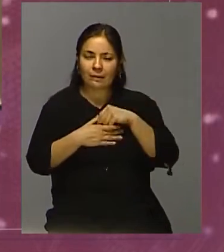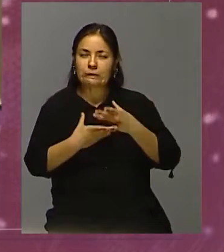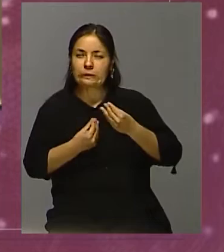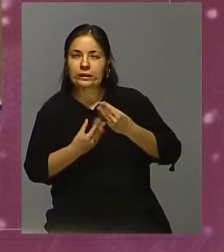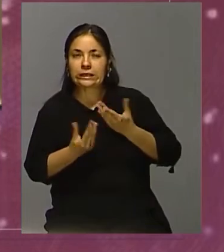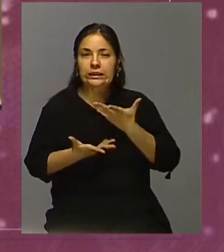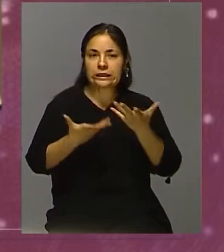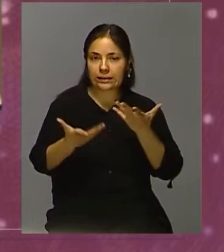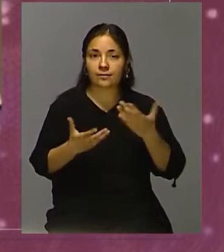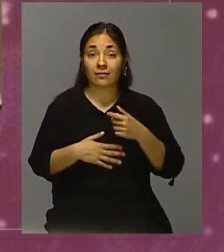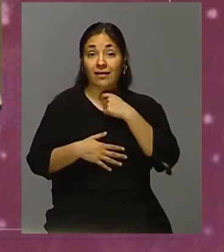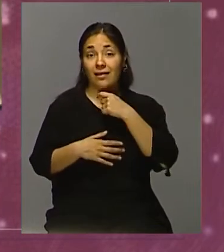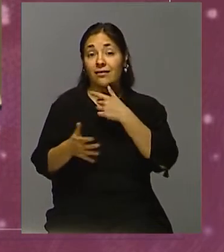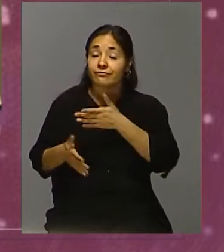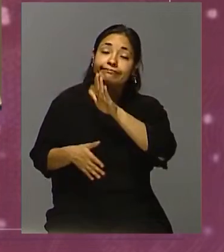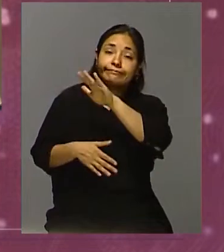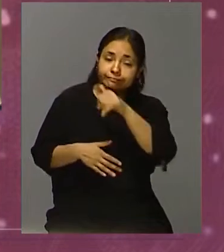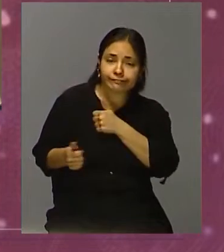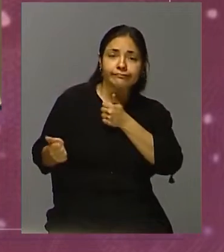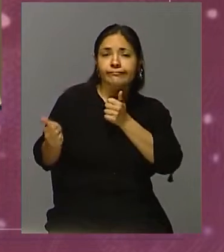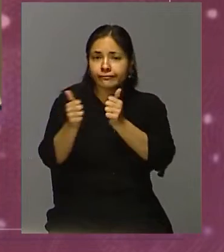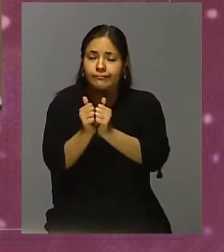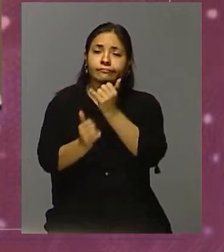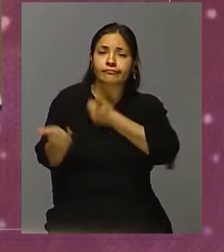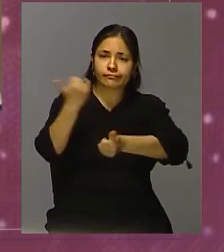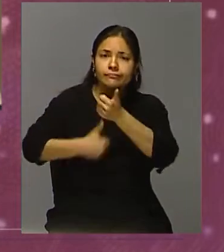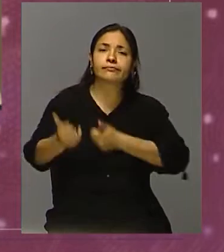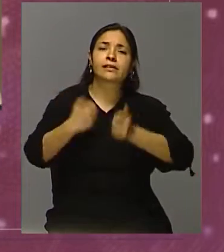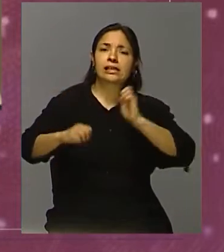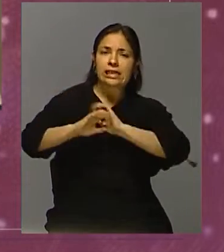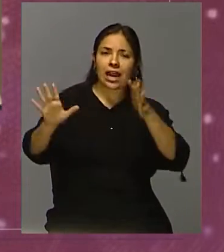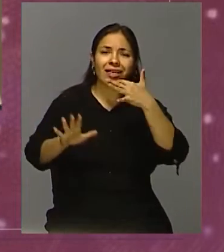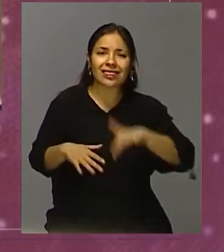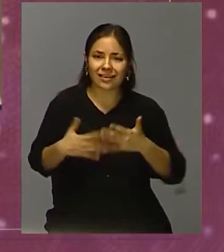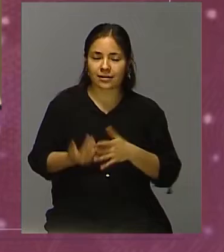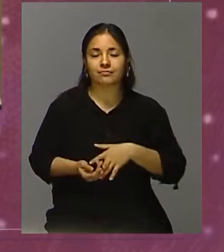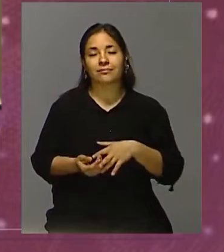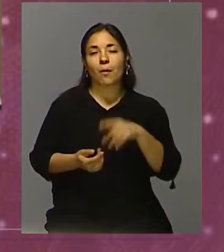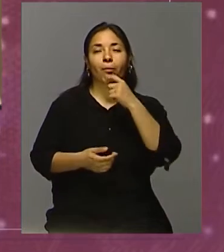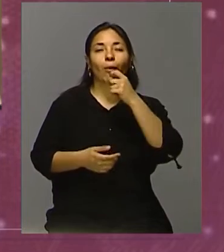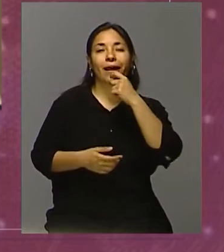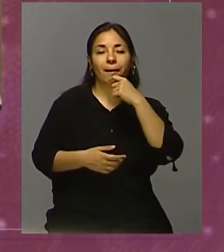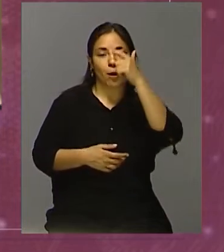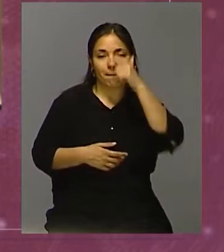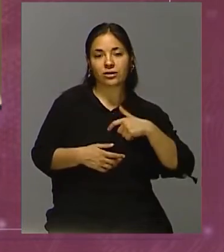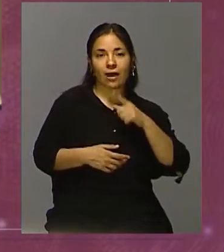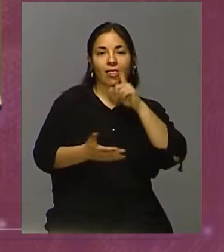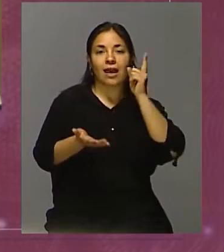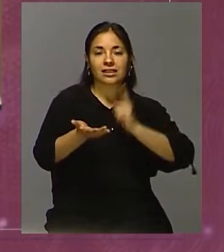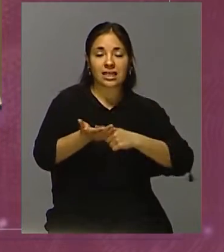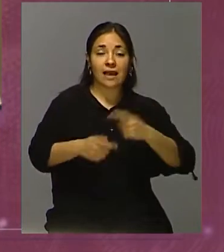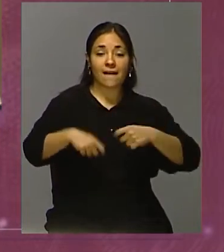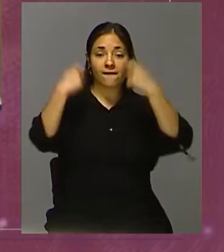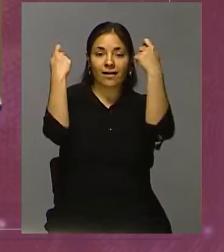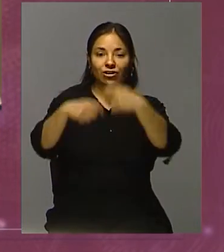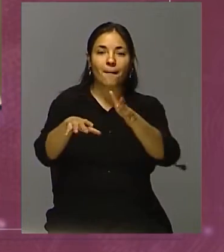caso con vos, Arturo, para tratar de entender si son una apuesta de parte del que quiere